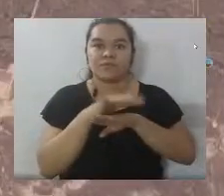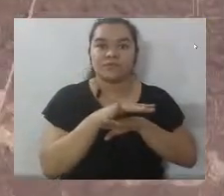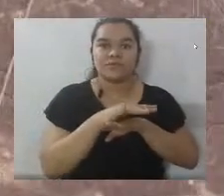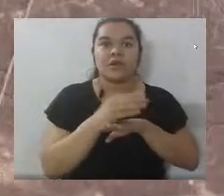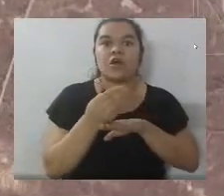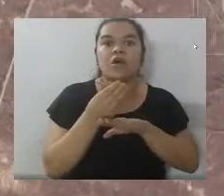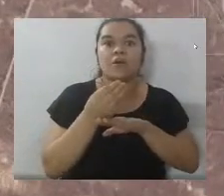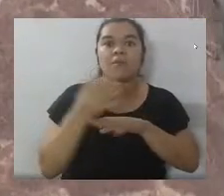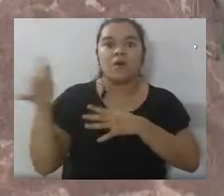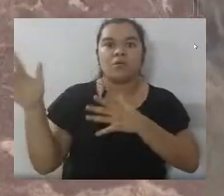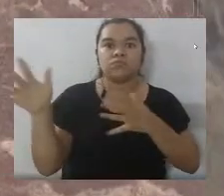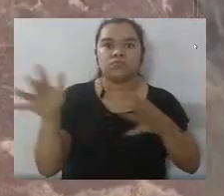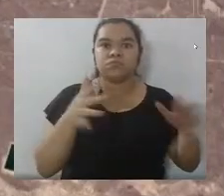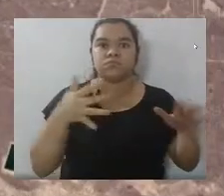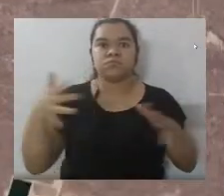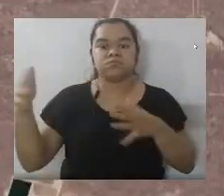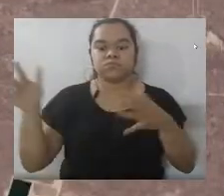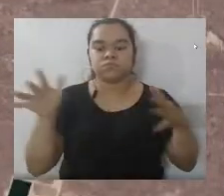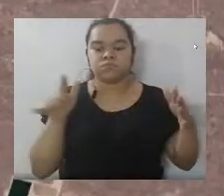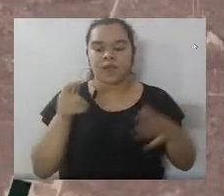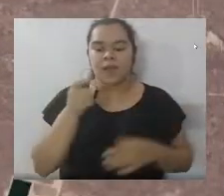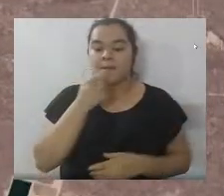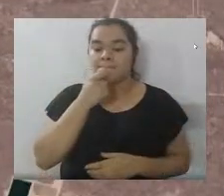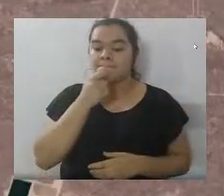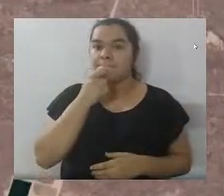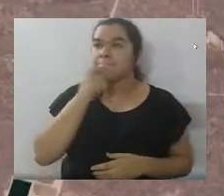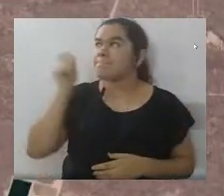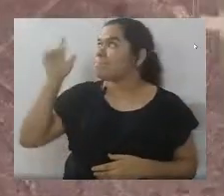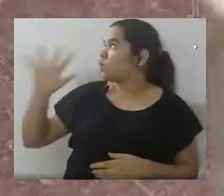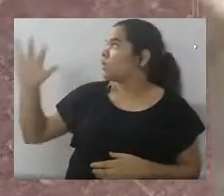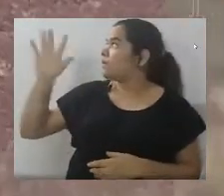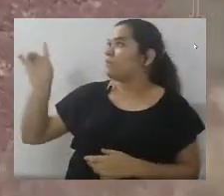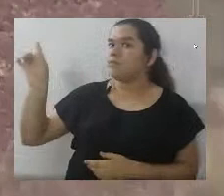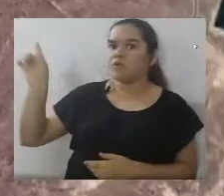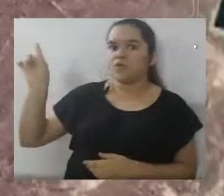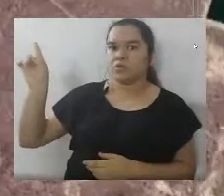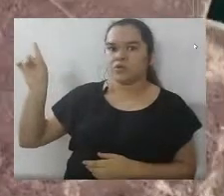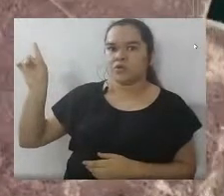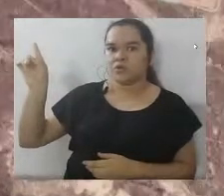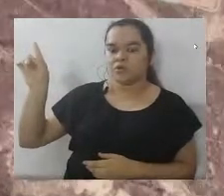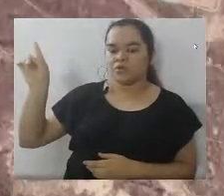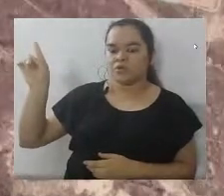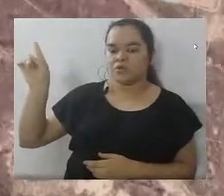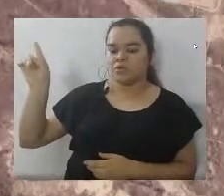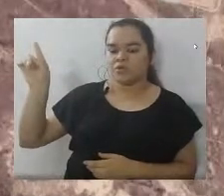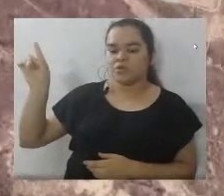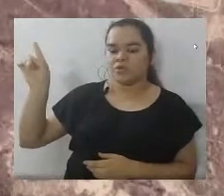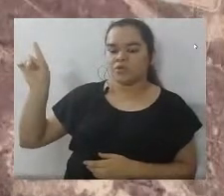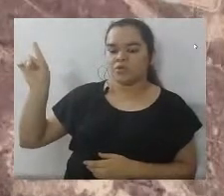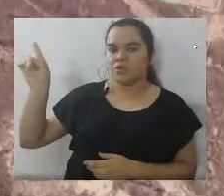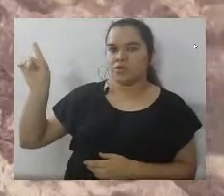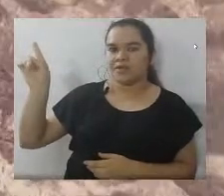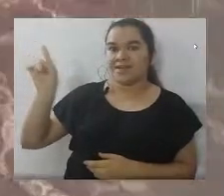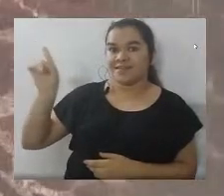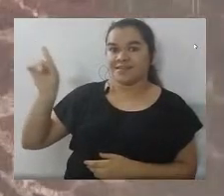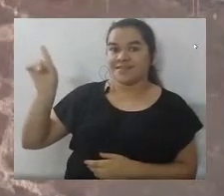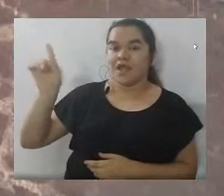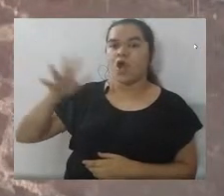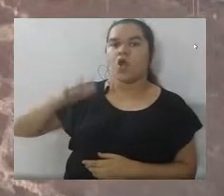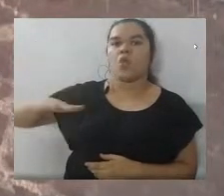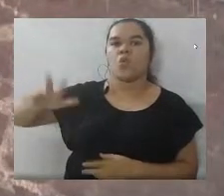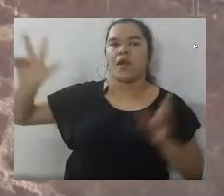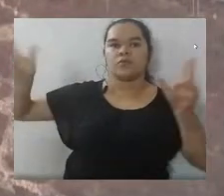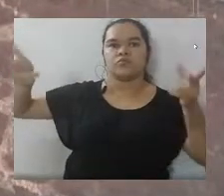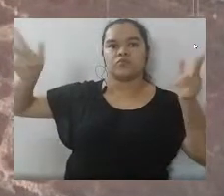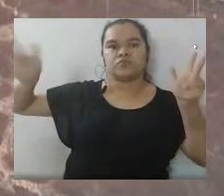viento. Por ejemplo, en esta zona que tenemos acá, esto es el parque eólico Rawson, en